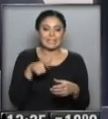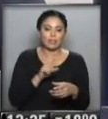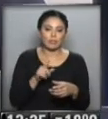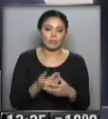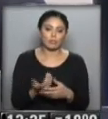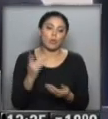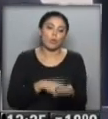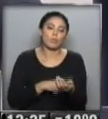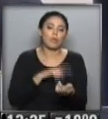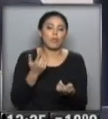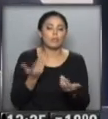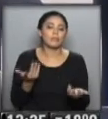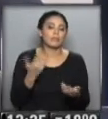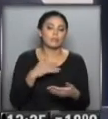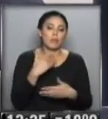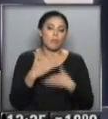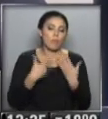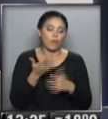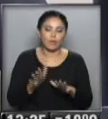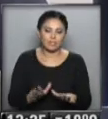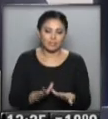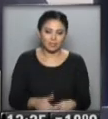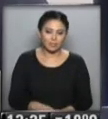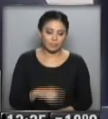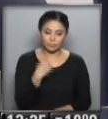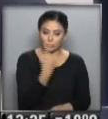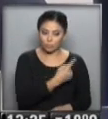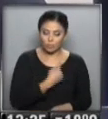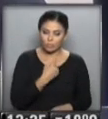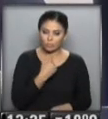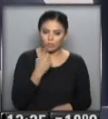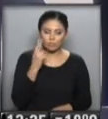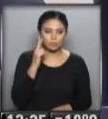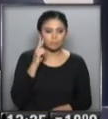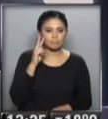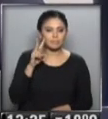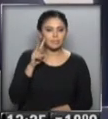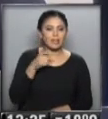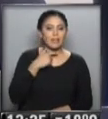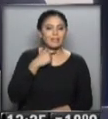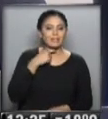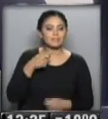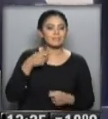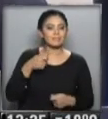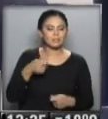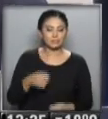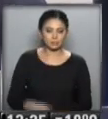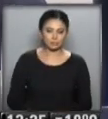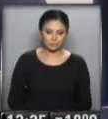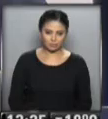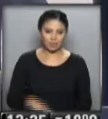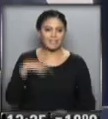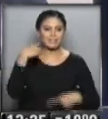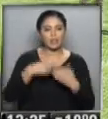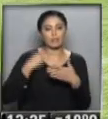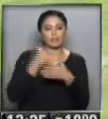acostumbrando. Pero bueno, eso es parte del juego. Creo que nosotros miramos a la intención que tenemos nosotros, es